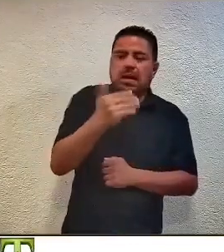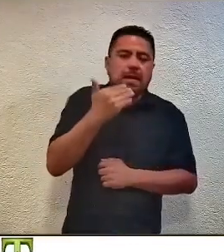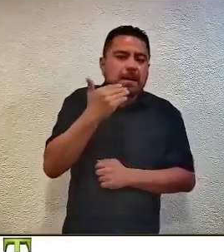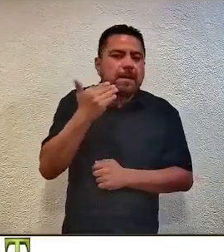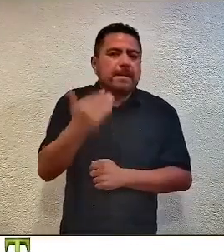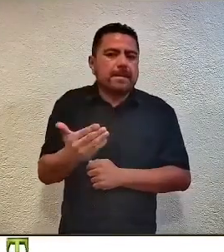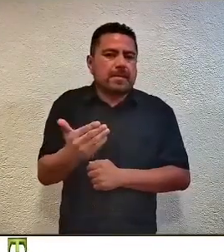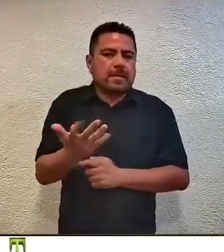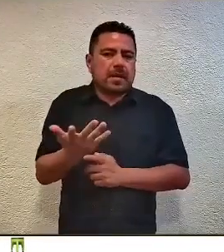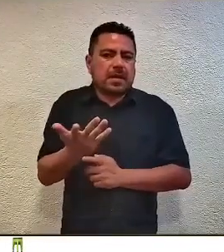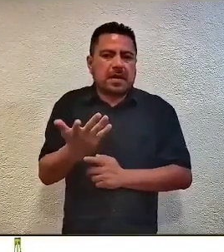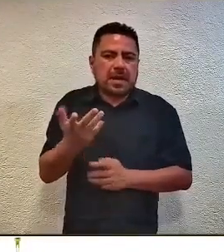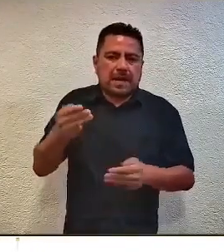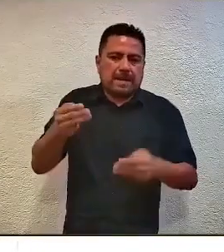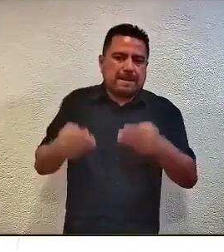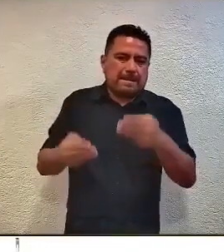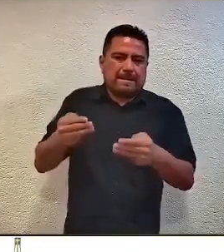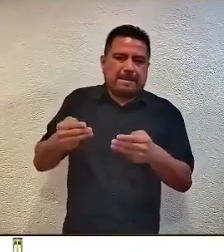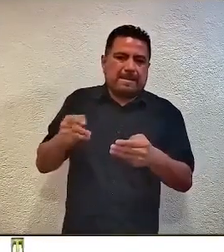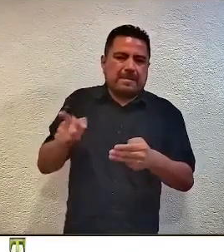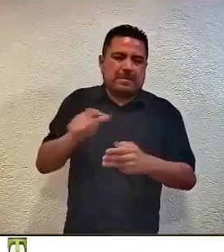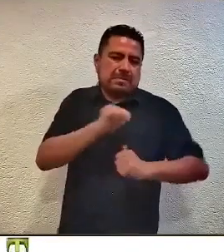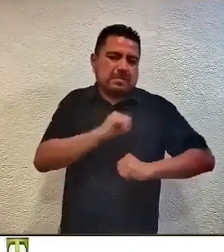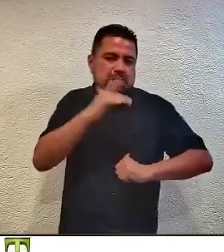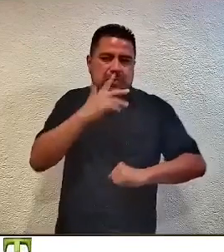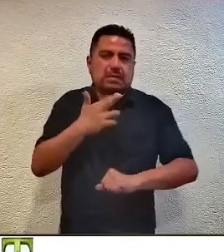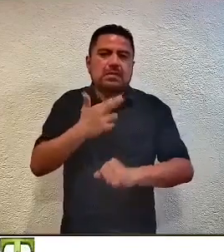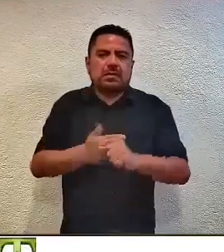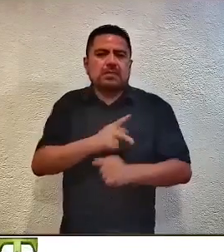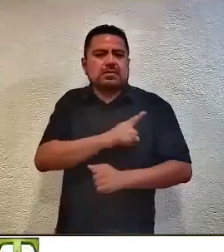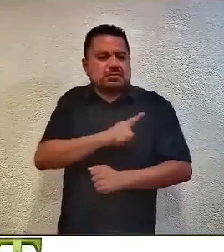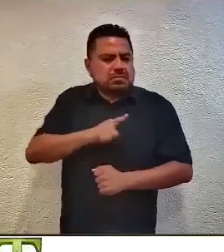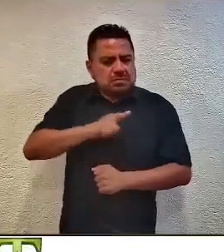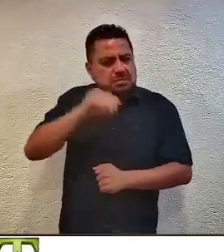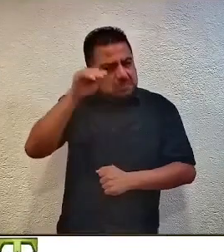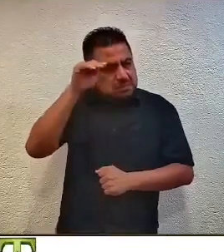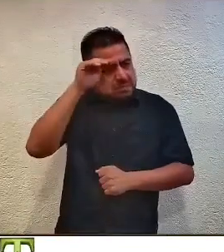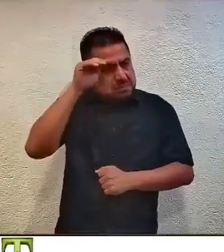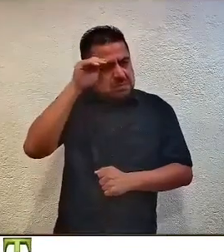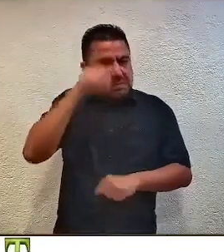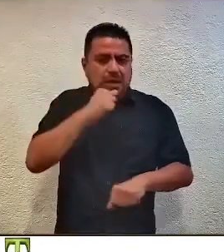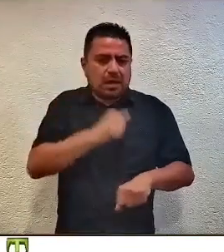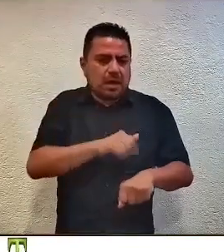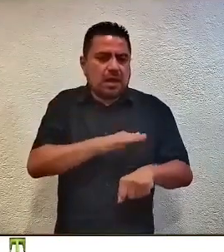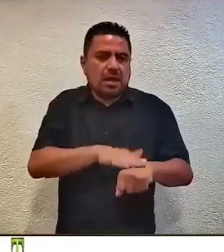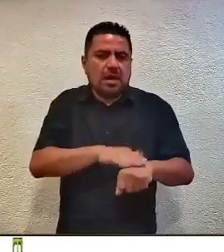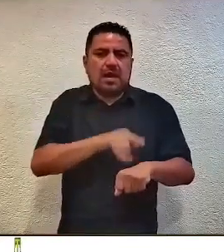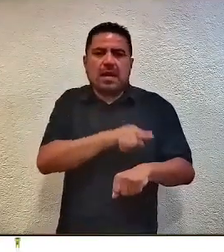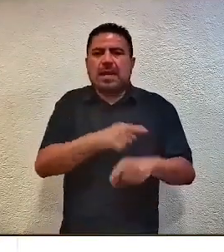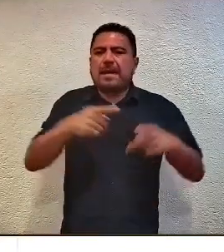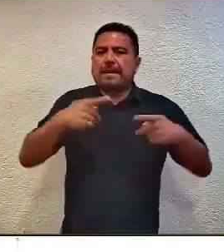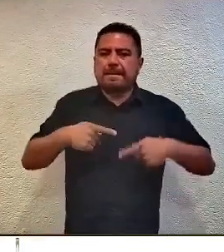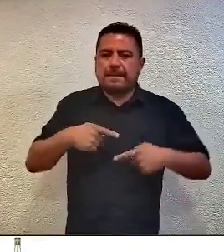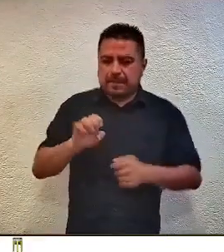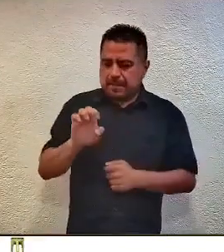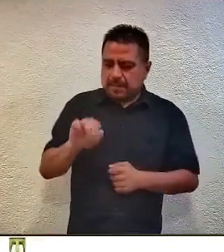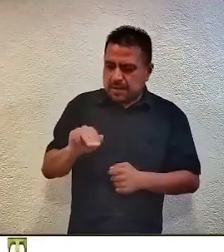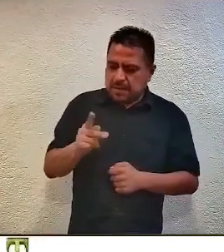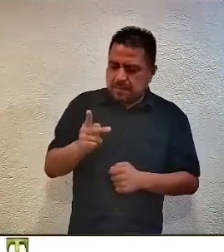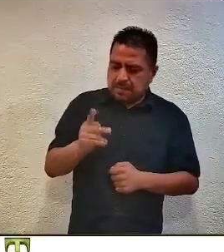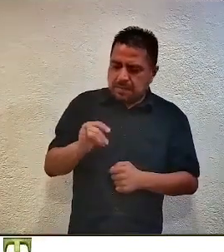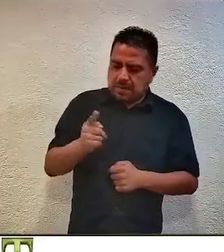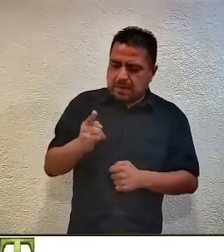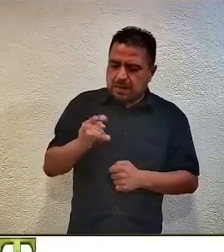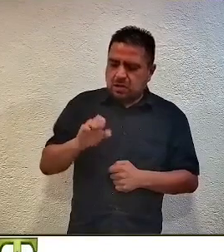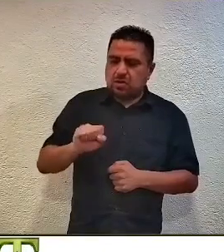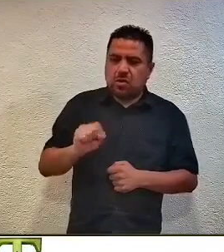adecuadamente la magistratura ponente estimó pertinente hacer la notificación al ciudadano Elpidio Olivera Viterbo